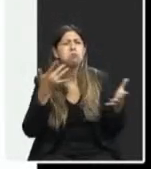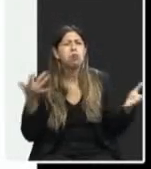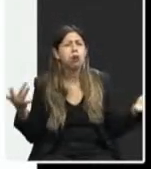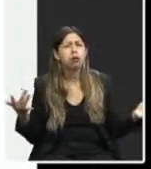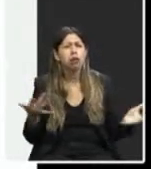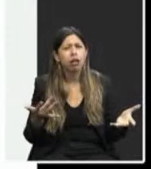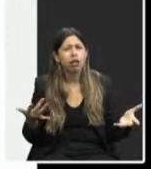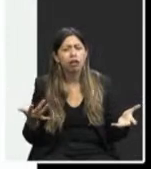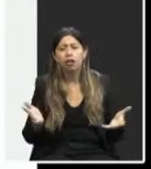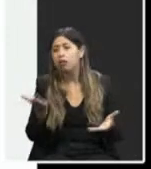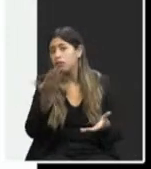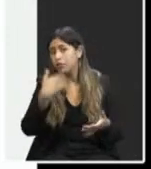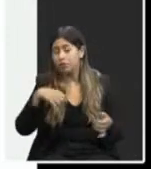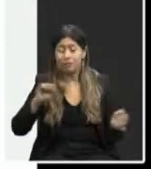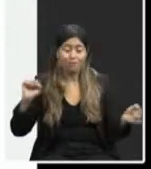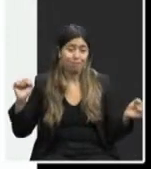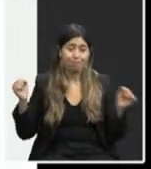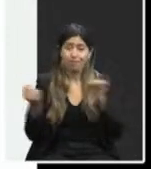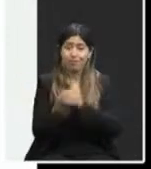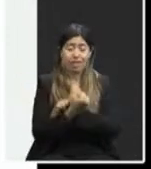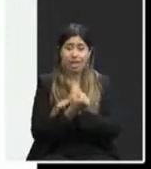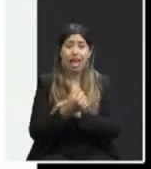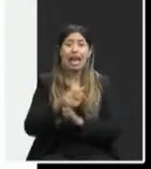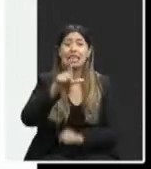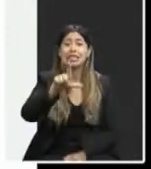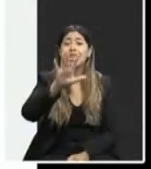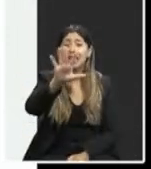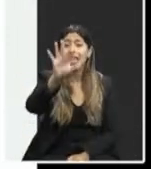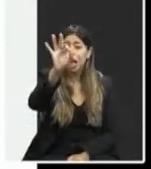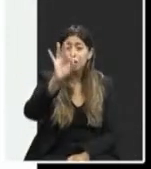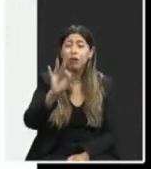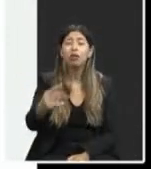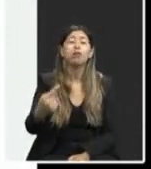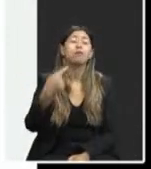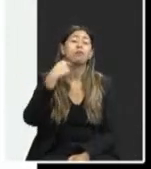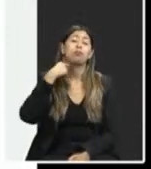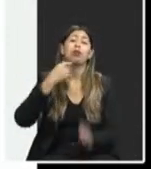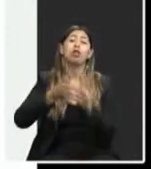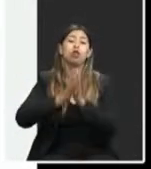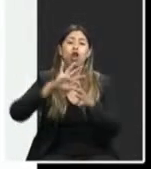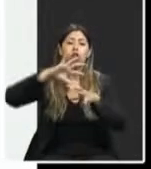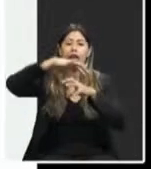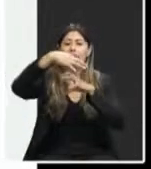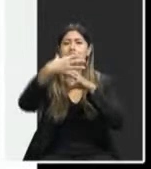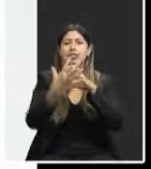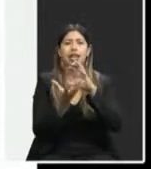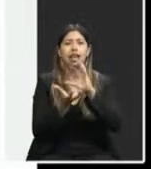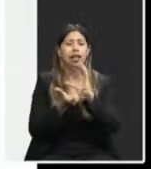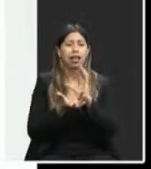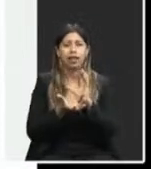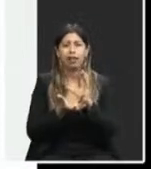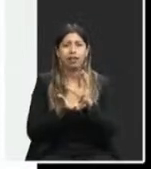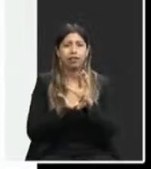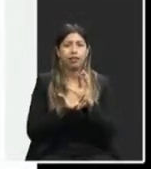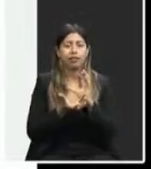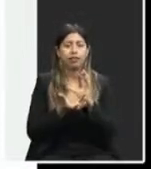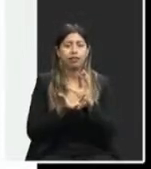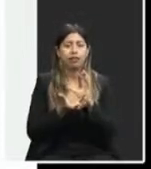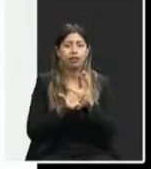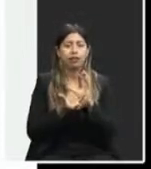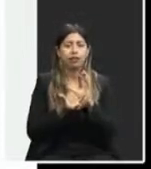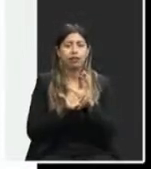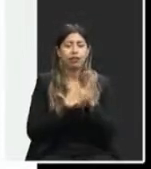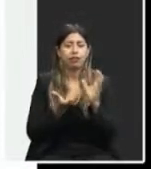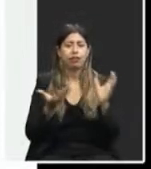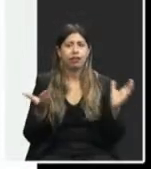alterado casi el 75% de toda la superficie terrestre del